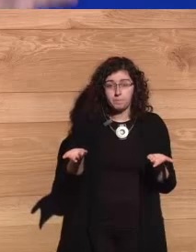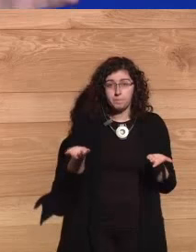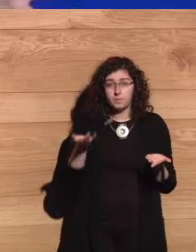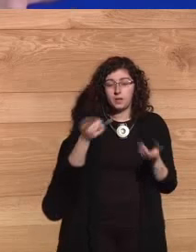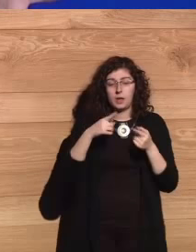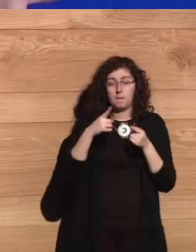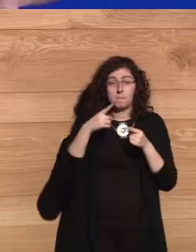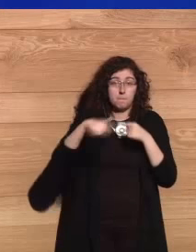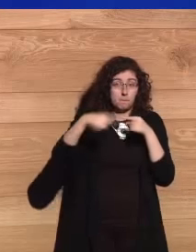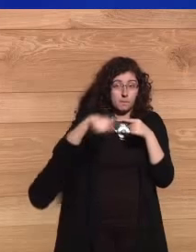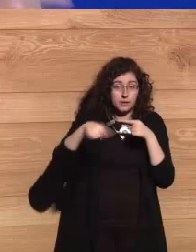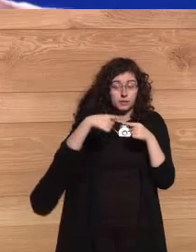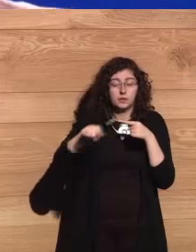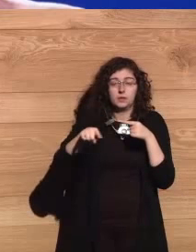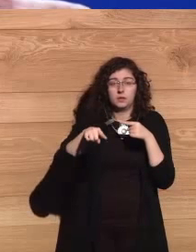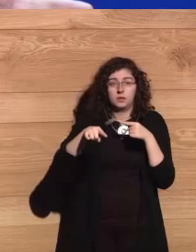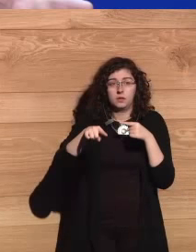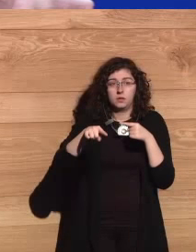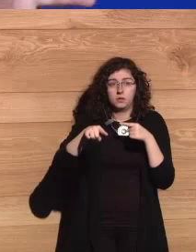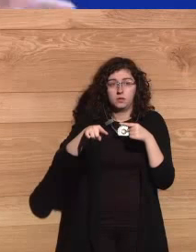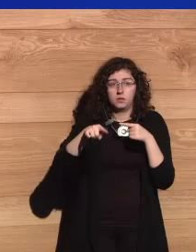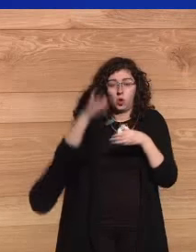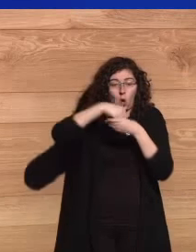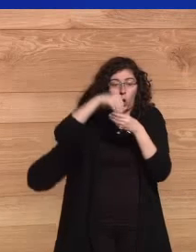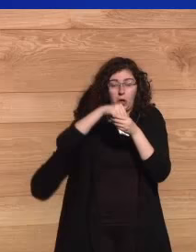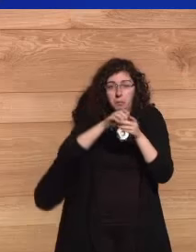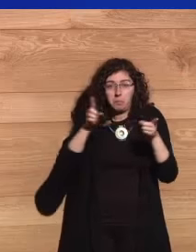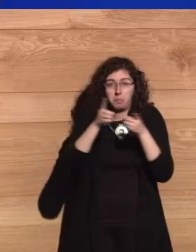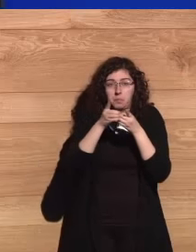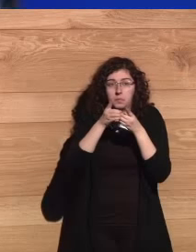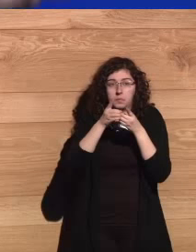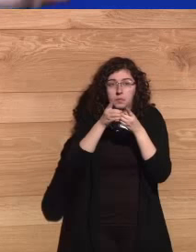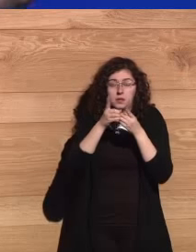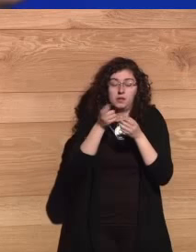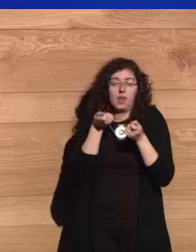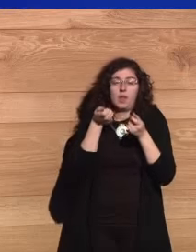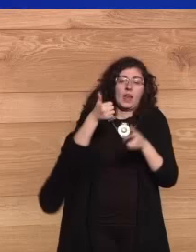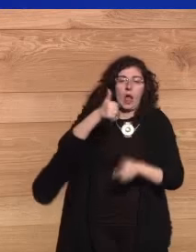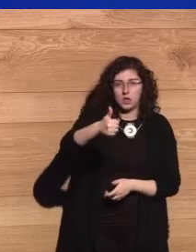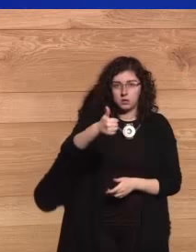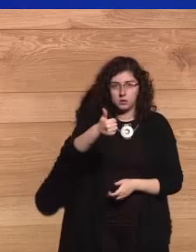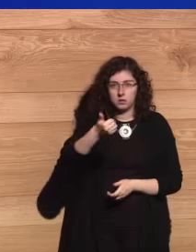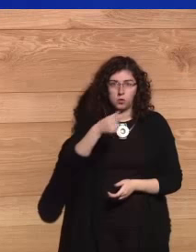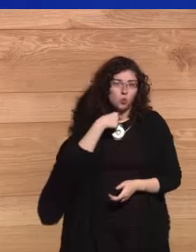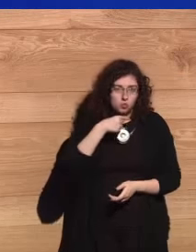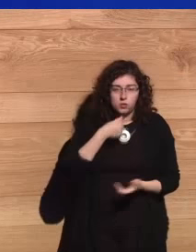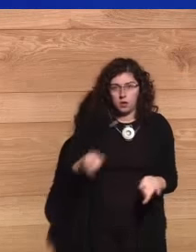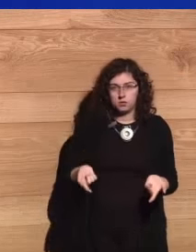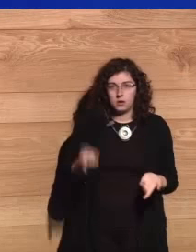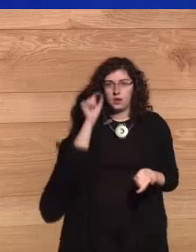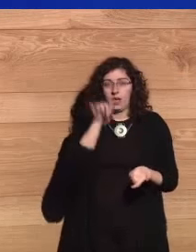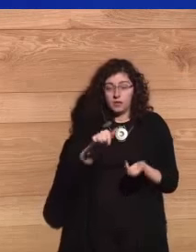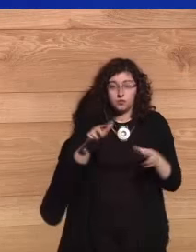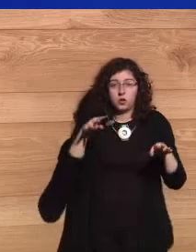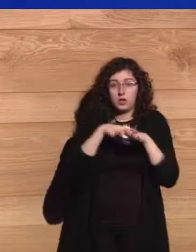enviamos mensajes demasiado llenos de contenido, no nos dan un like, no gusta, porque eso no encaja.